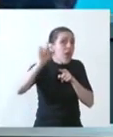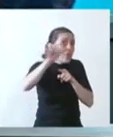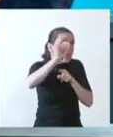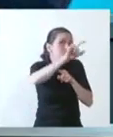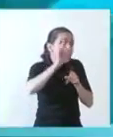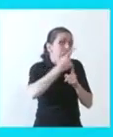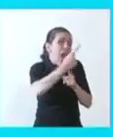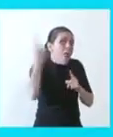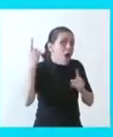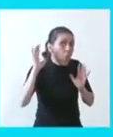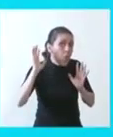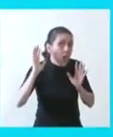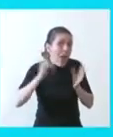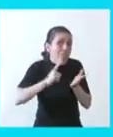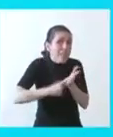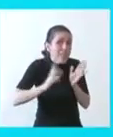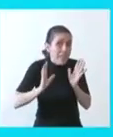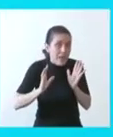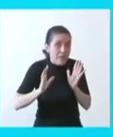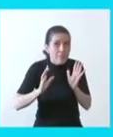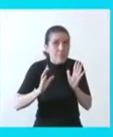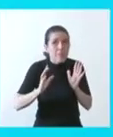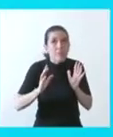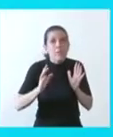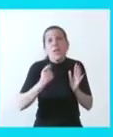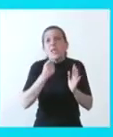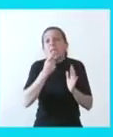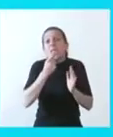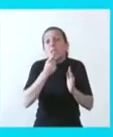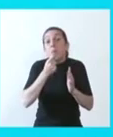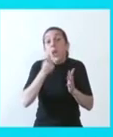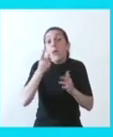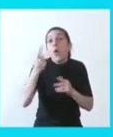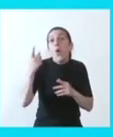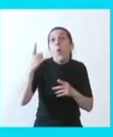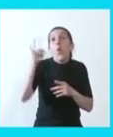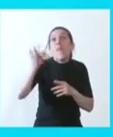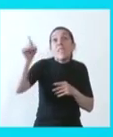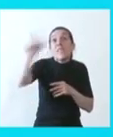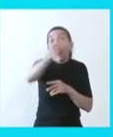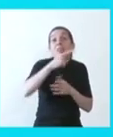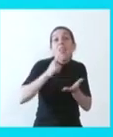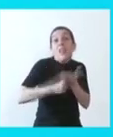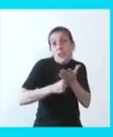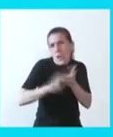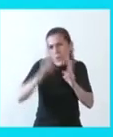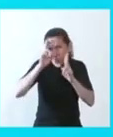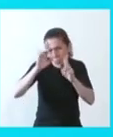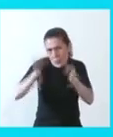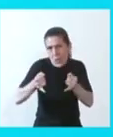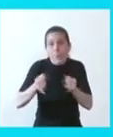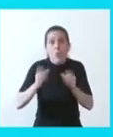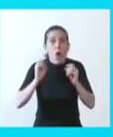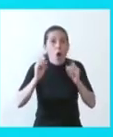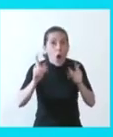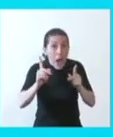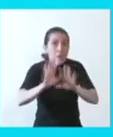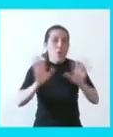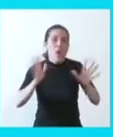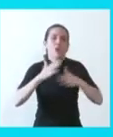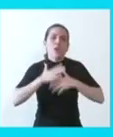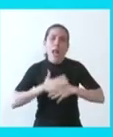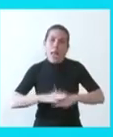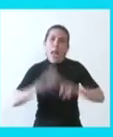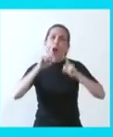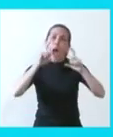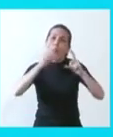bueno, si así lo deciden, así se hará. ¿Ok? Bueno, tranquilos todos, muy